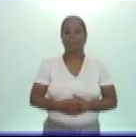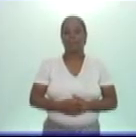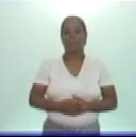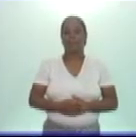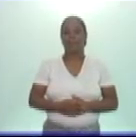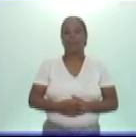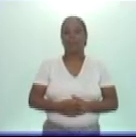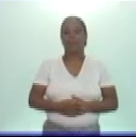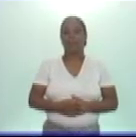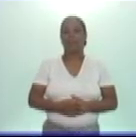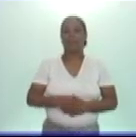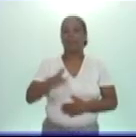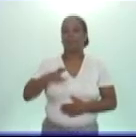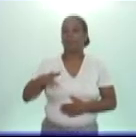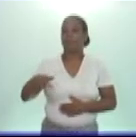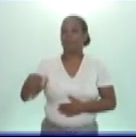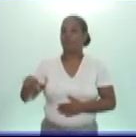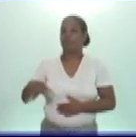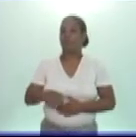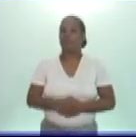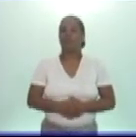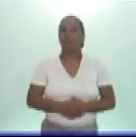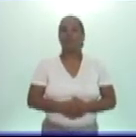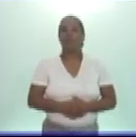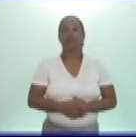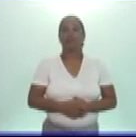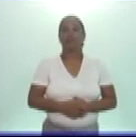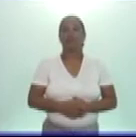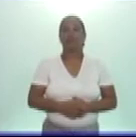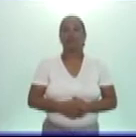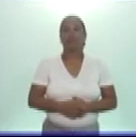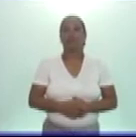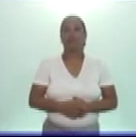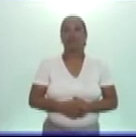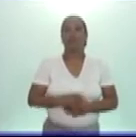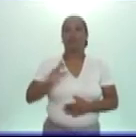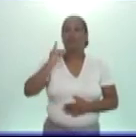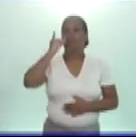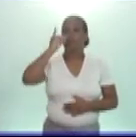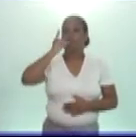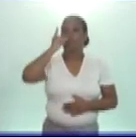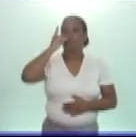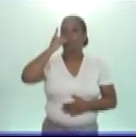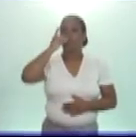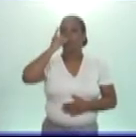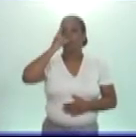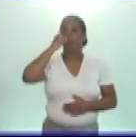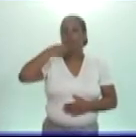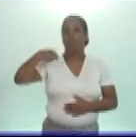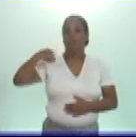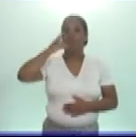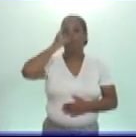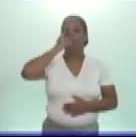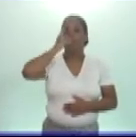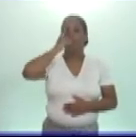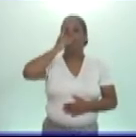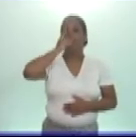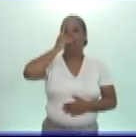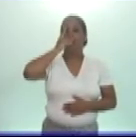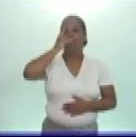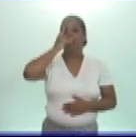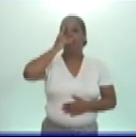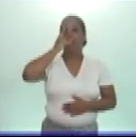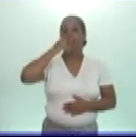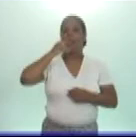Lo voy a ir leyendo, o sea, se los voy a leer y lo voy a dictar, y lo toman al dictado para poderlo también